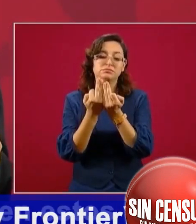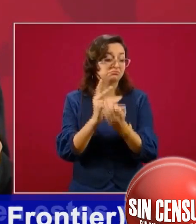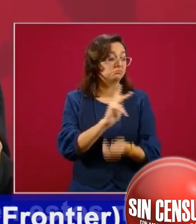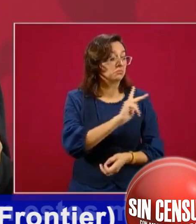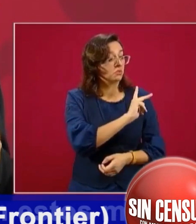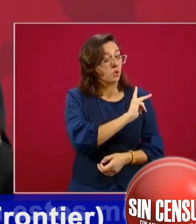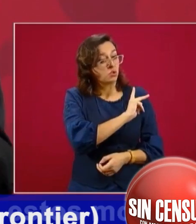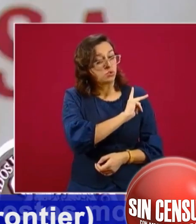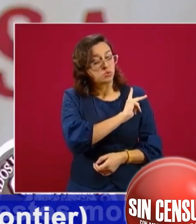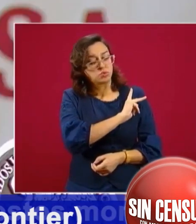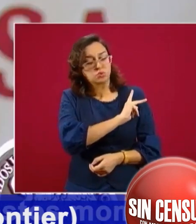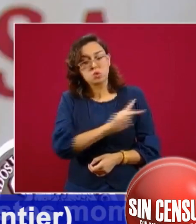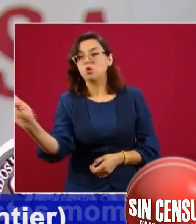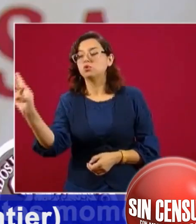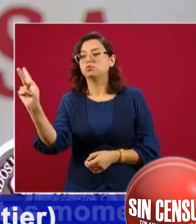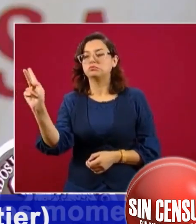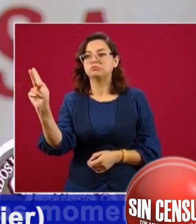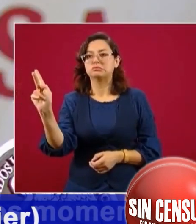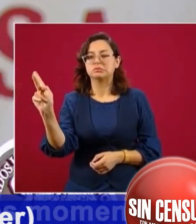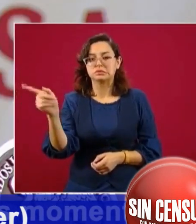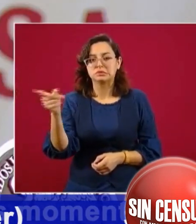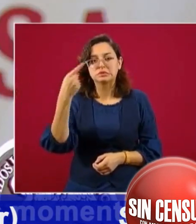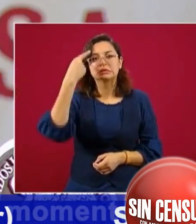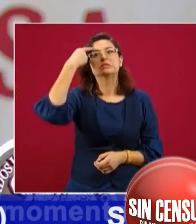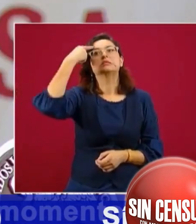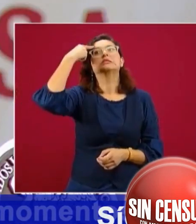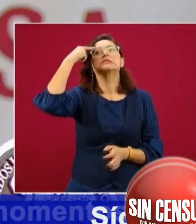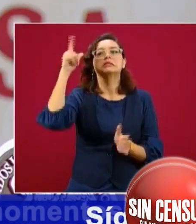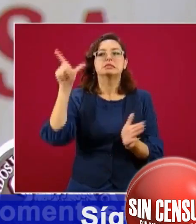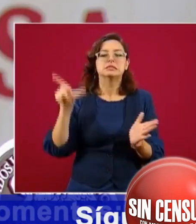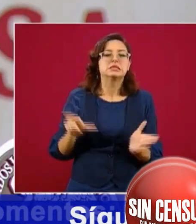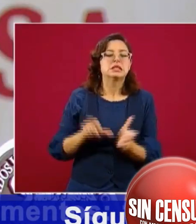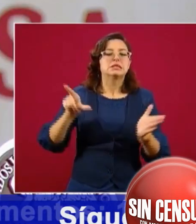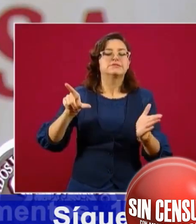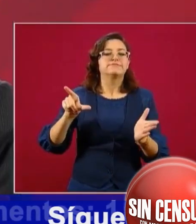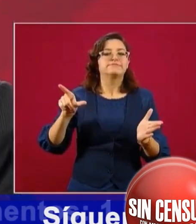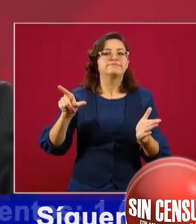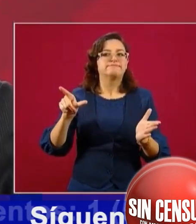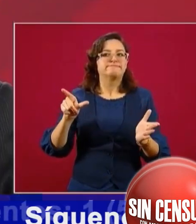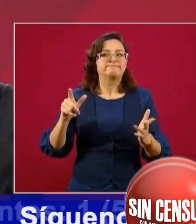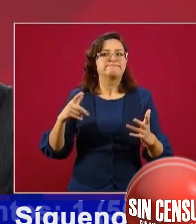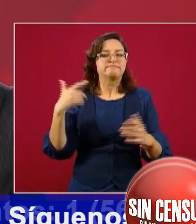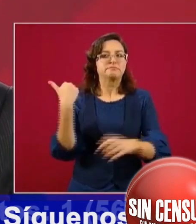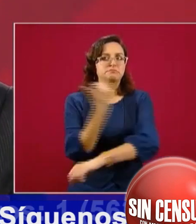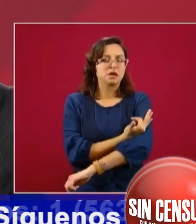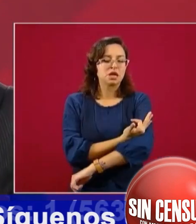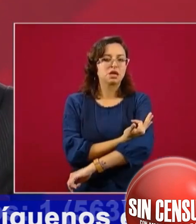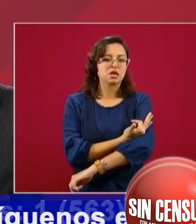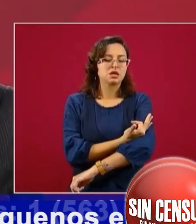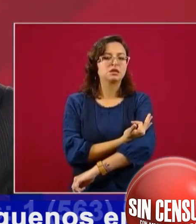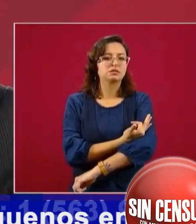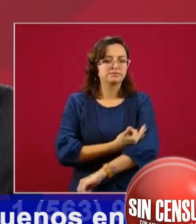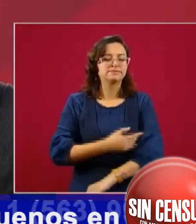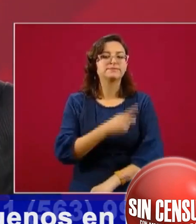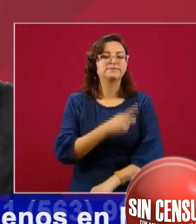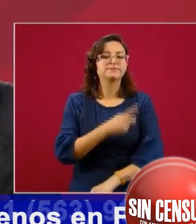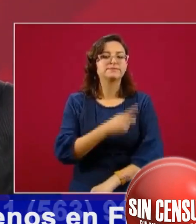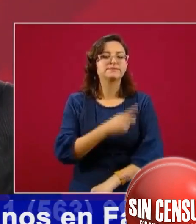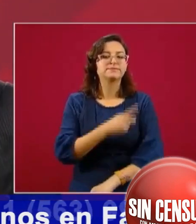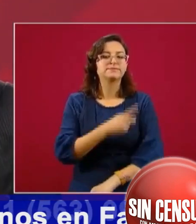las lecciones que nos está dejando la pandemia. Ahí están las